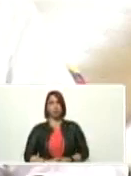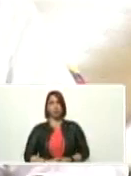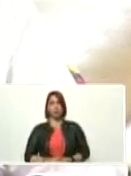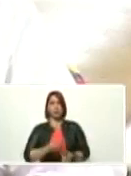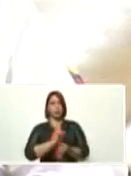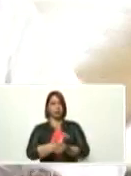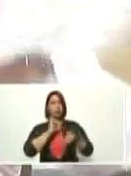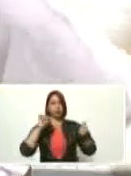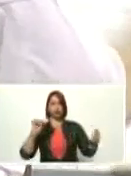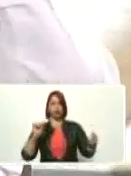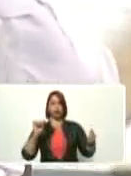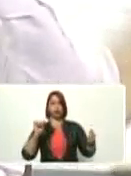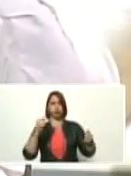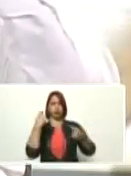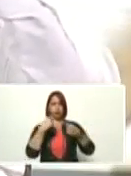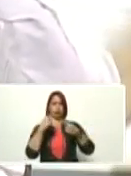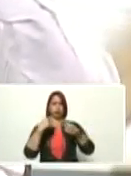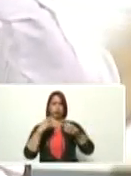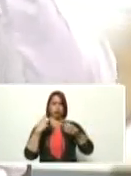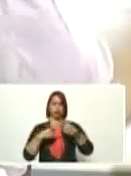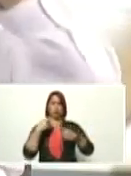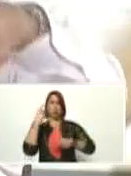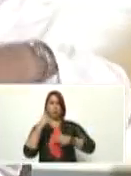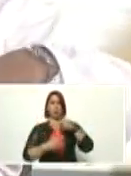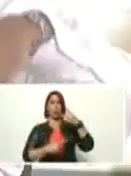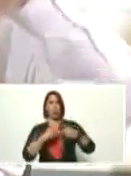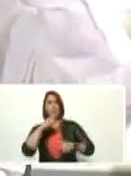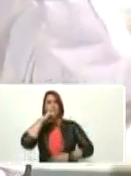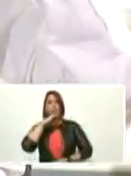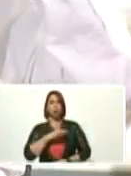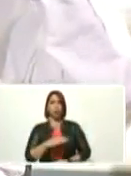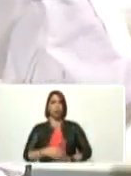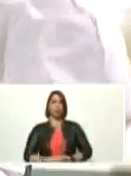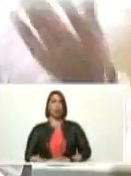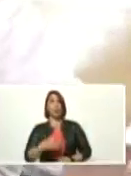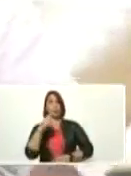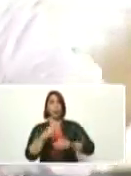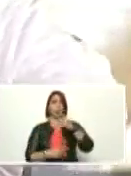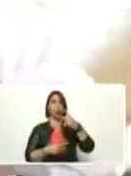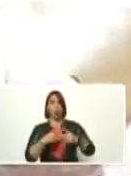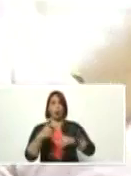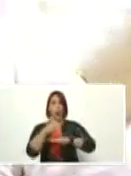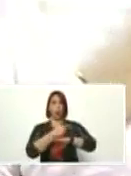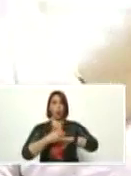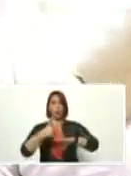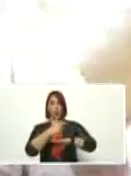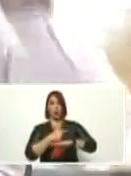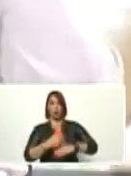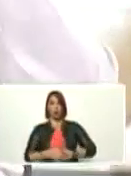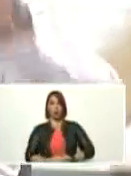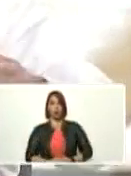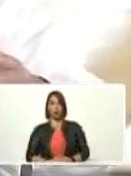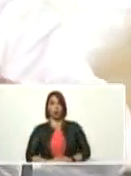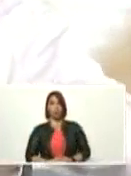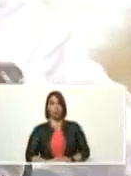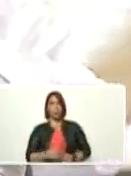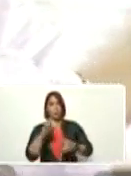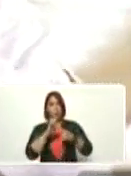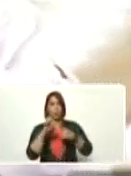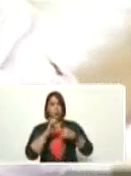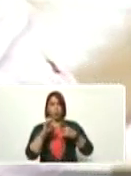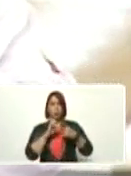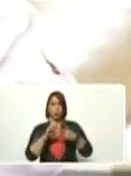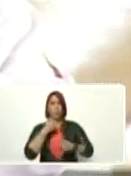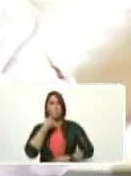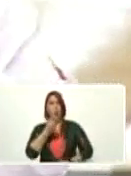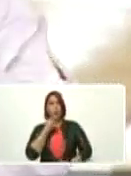Rompió los paradigmas de los programas históricos, de los programas de gobierno, de la estrategia